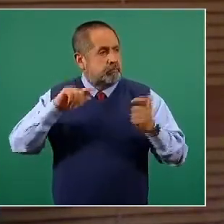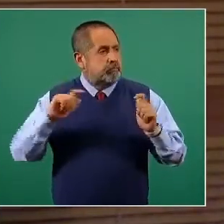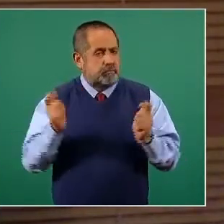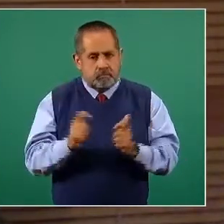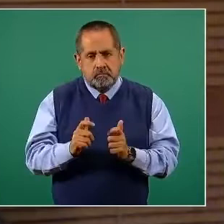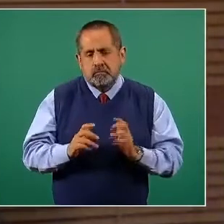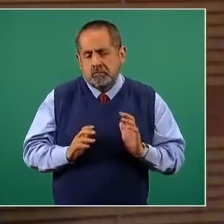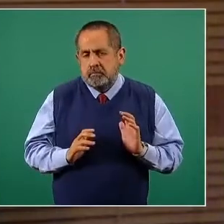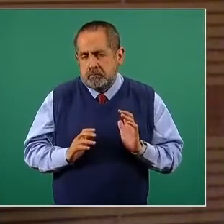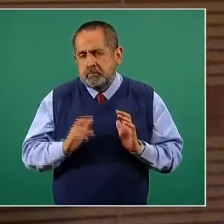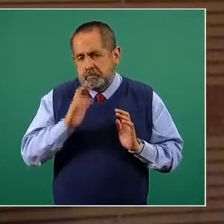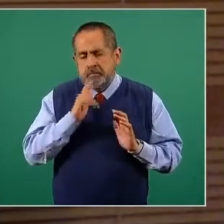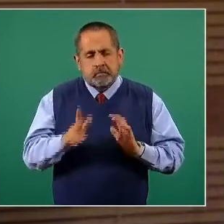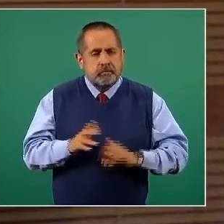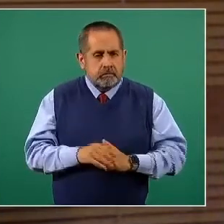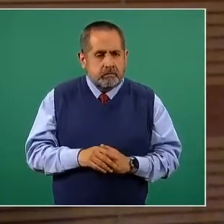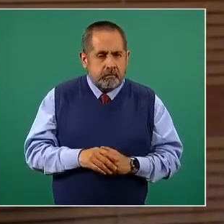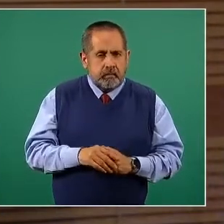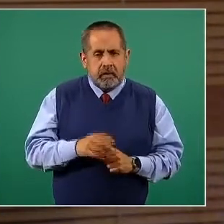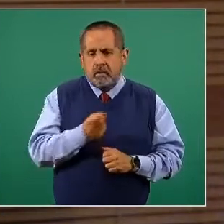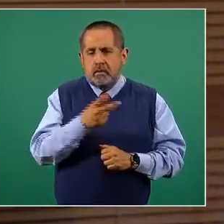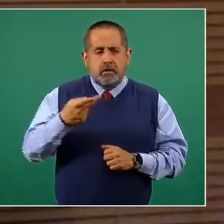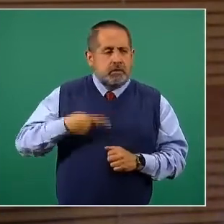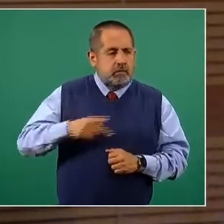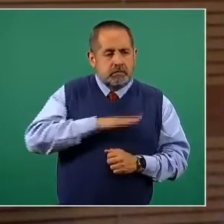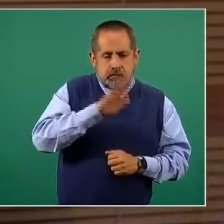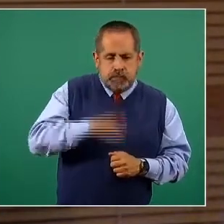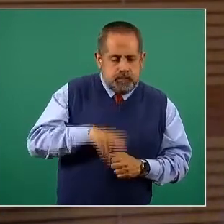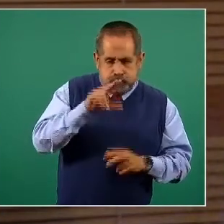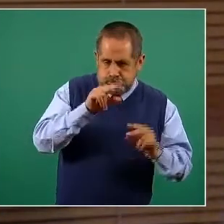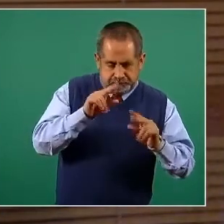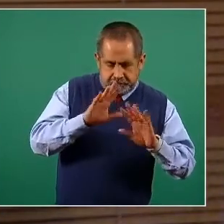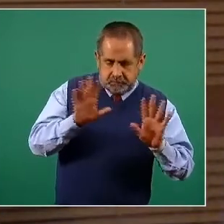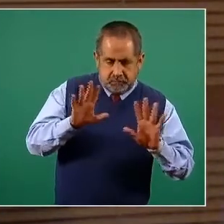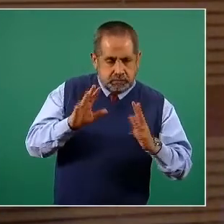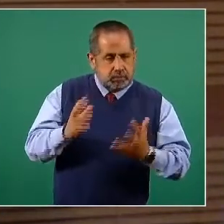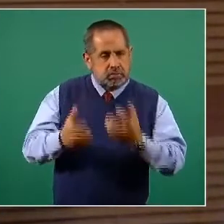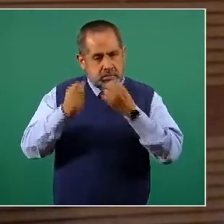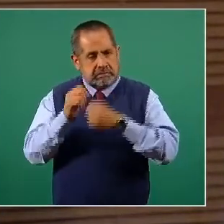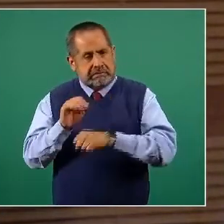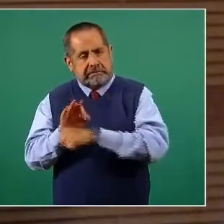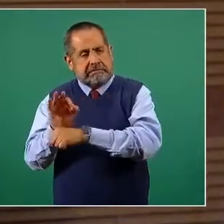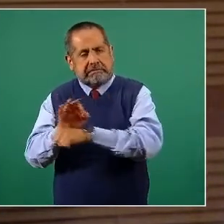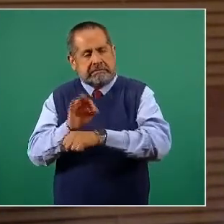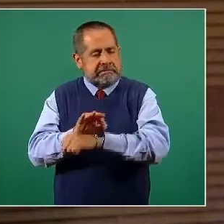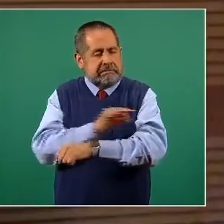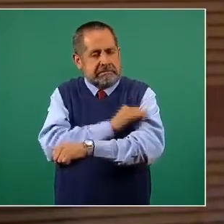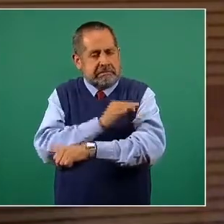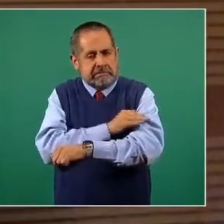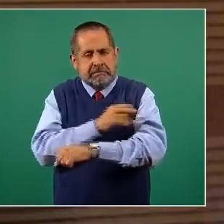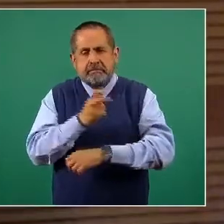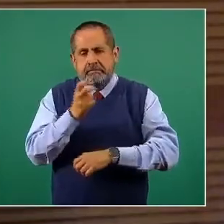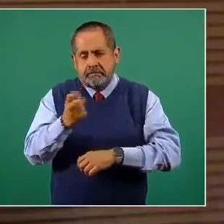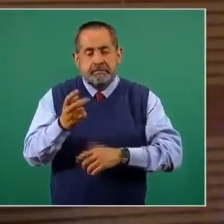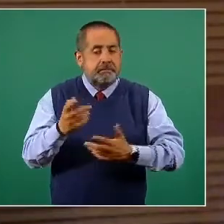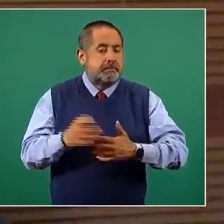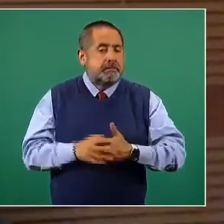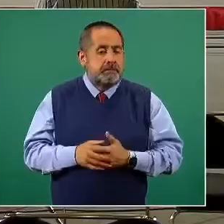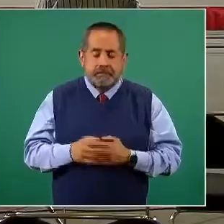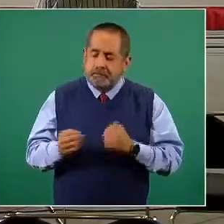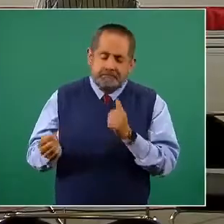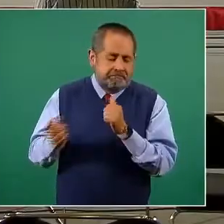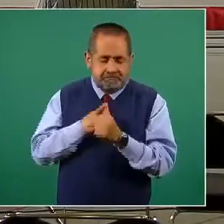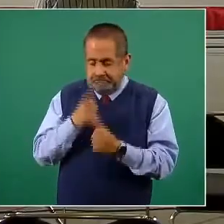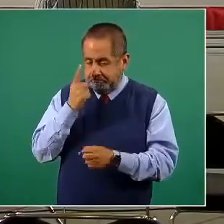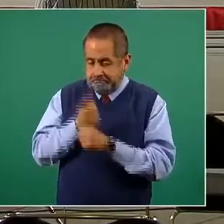y las defunciones que pueda haber por la infección, y por eso la